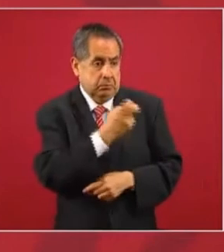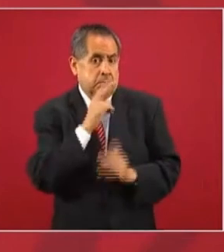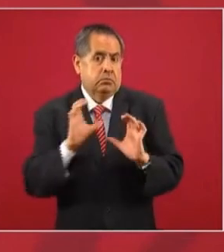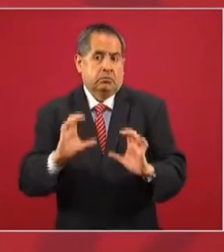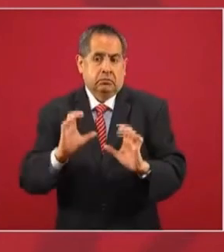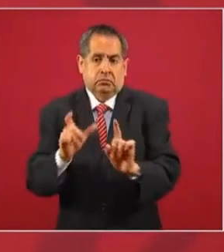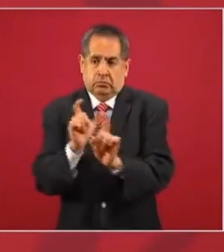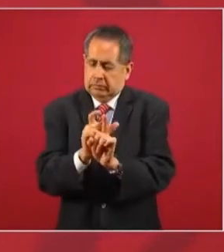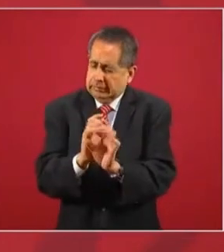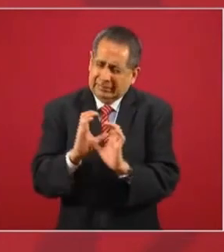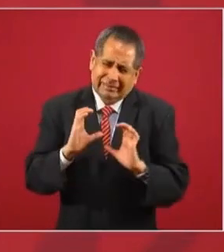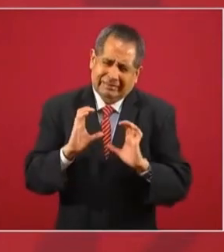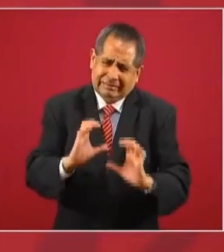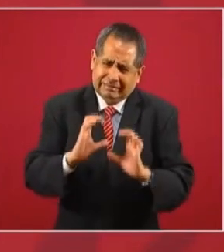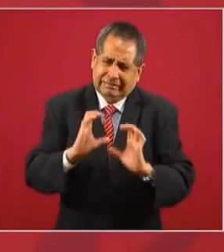y hay que cuidarlo.